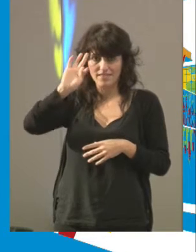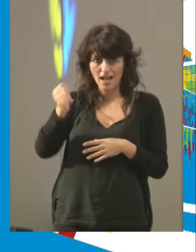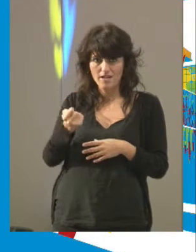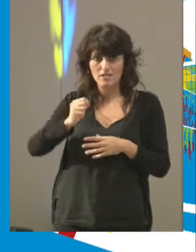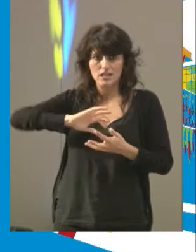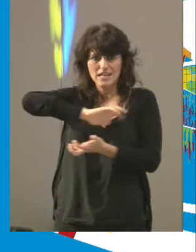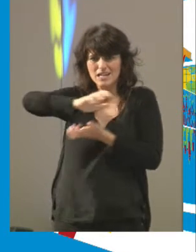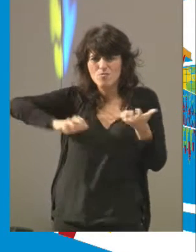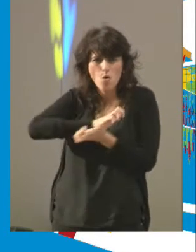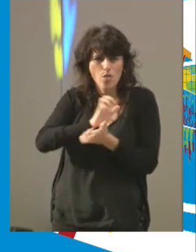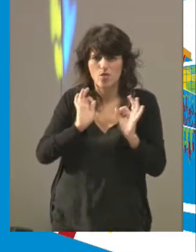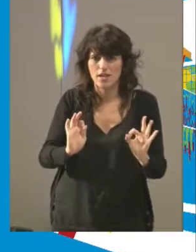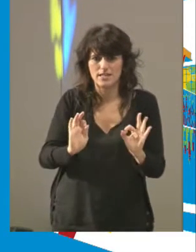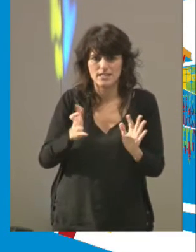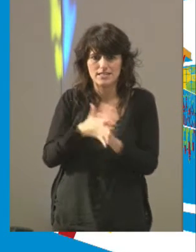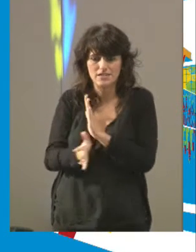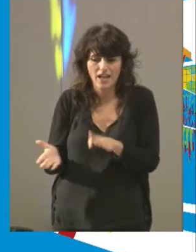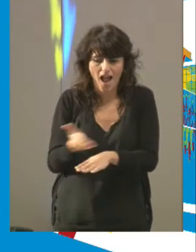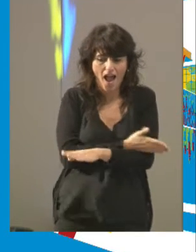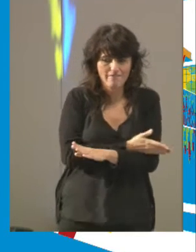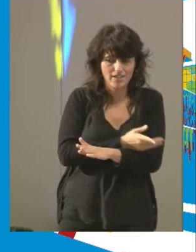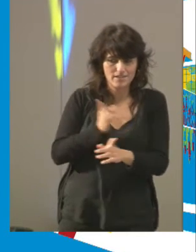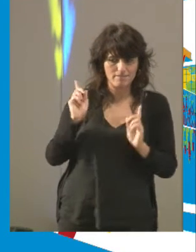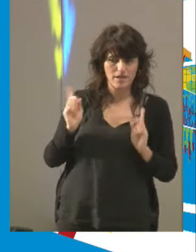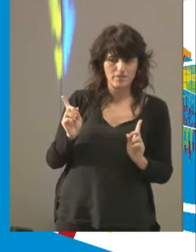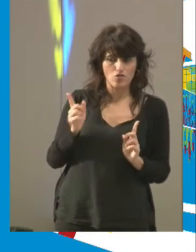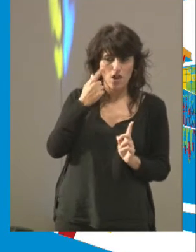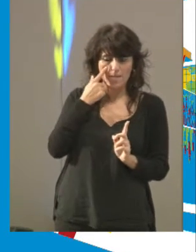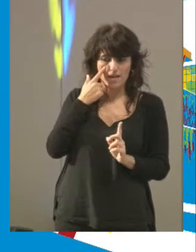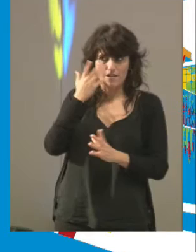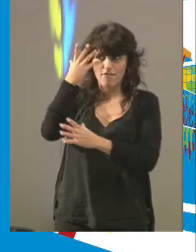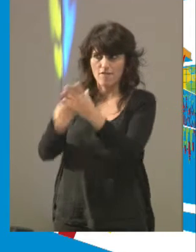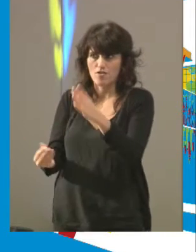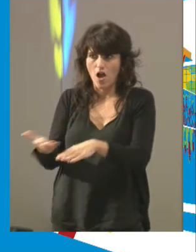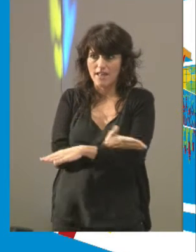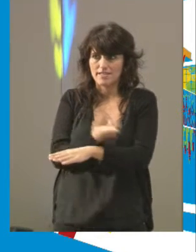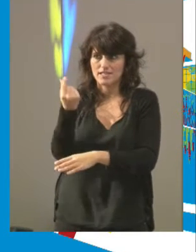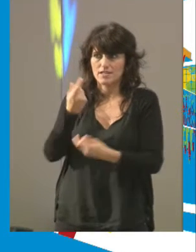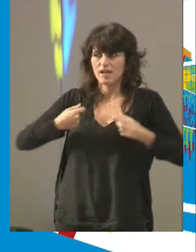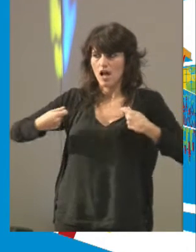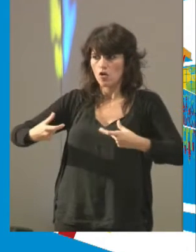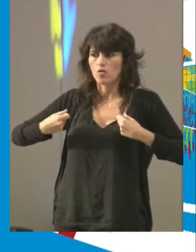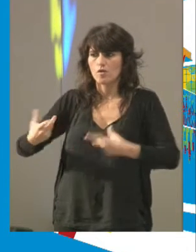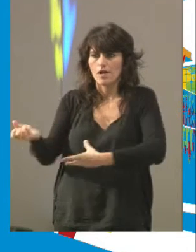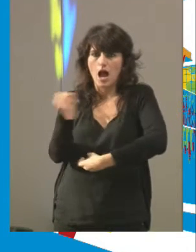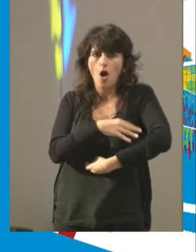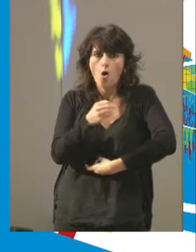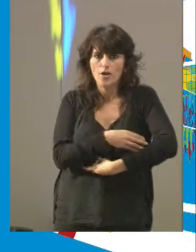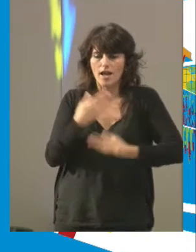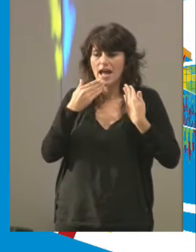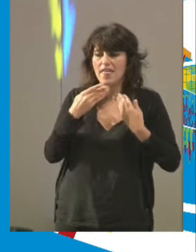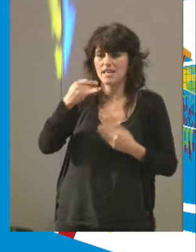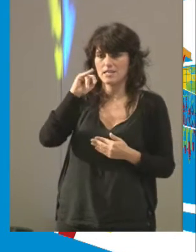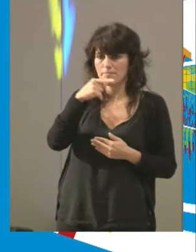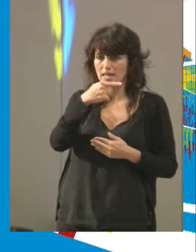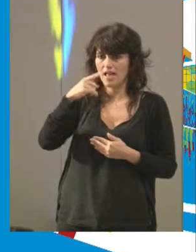predictivo. Predecir antes de que fallen las cosas. El ahorro de costes que vamos a tener con el Big Data en ese caso es